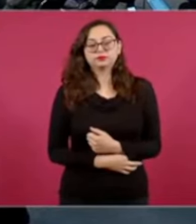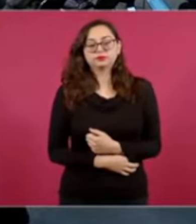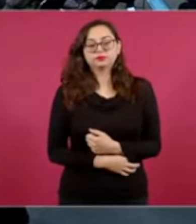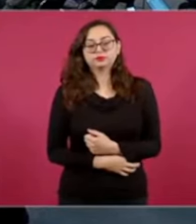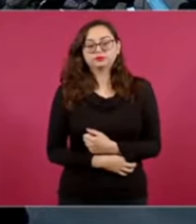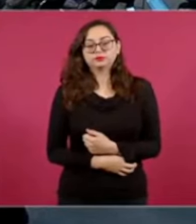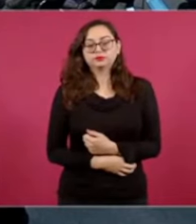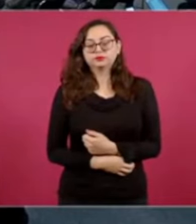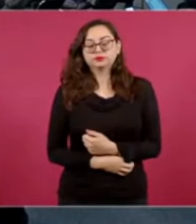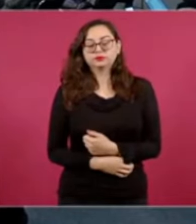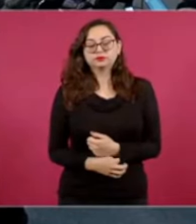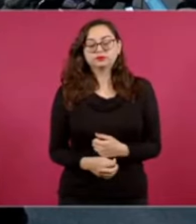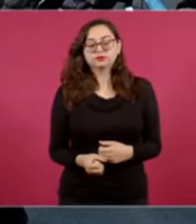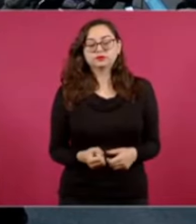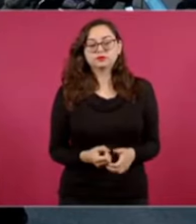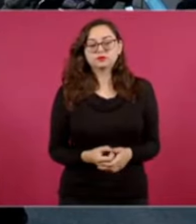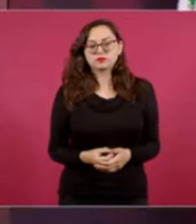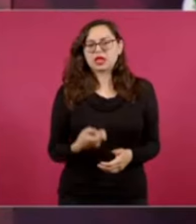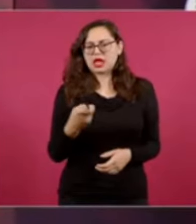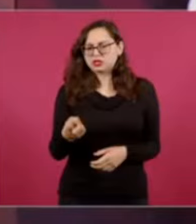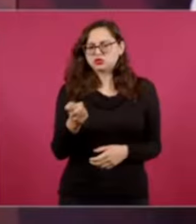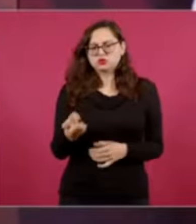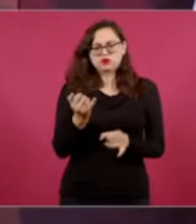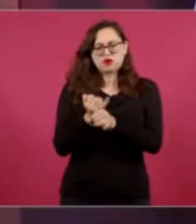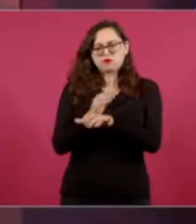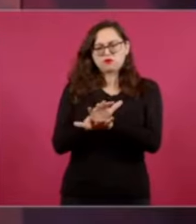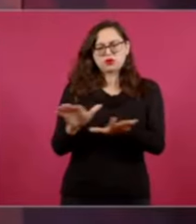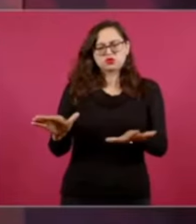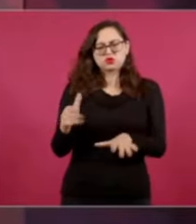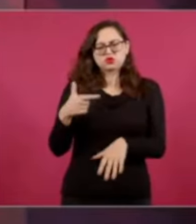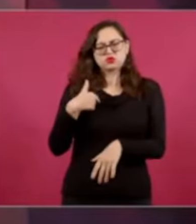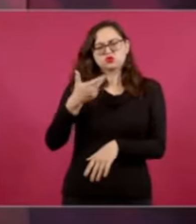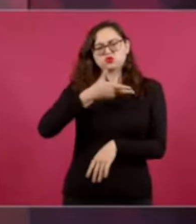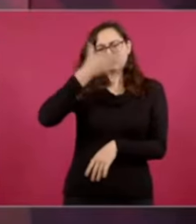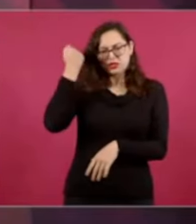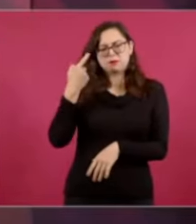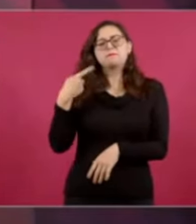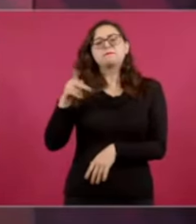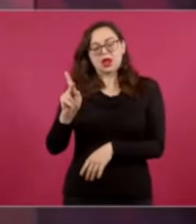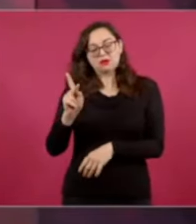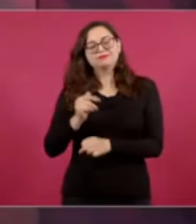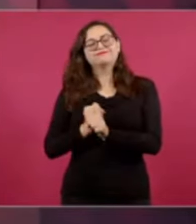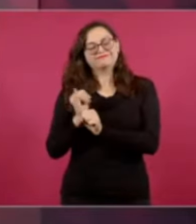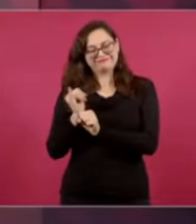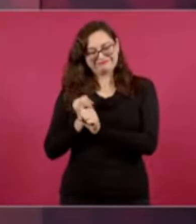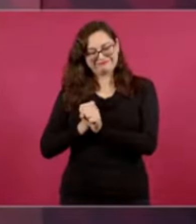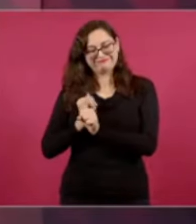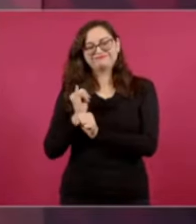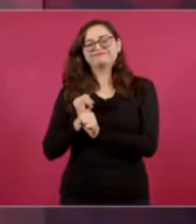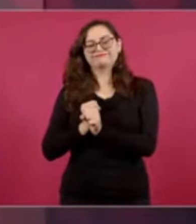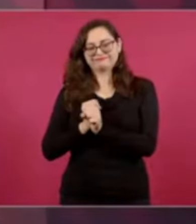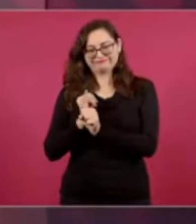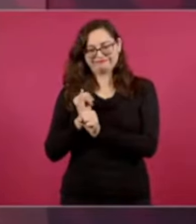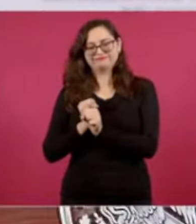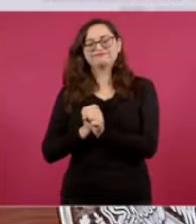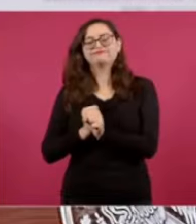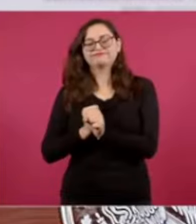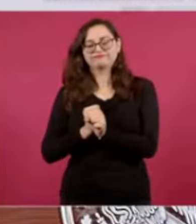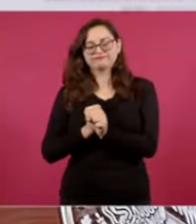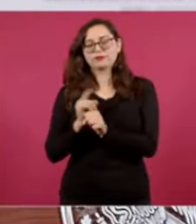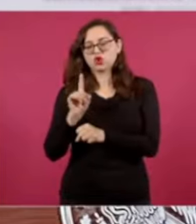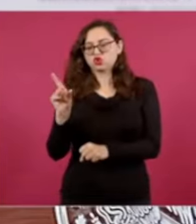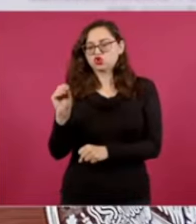Sí, pero no, no tenía información, pero Zoe lo va a ver. Y se